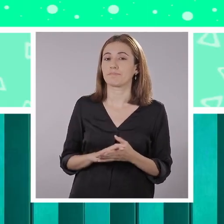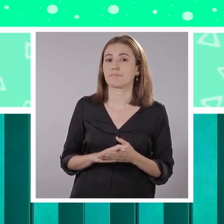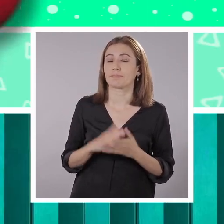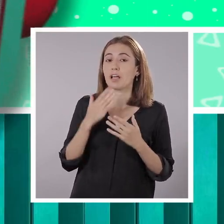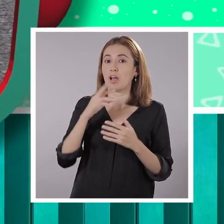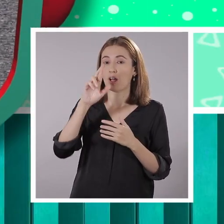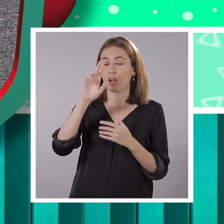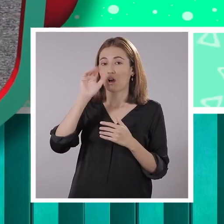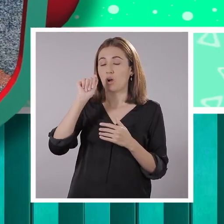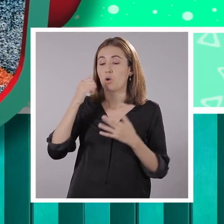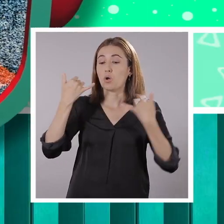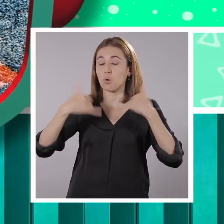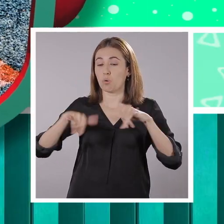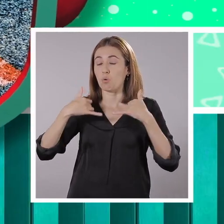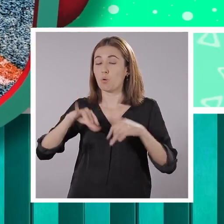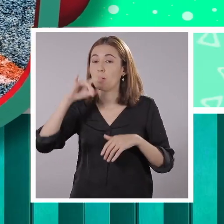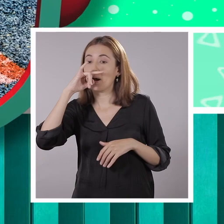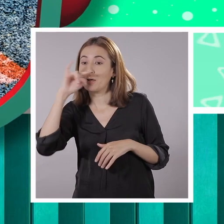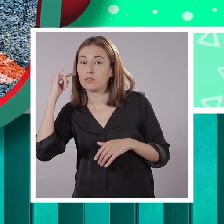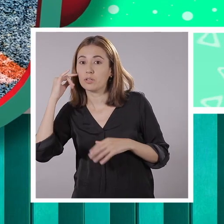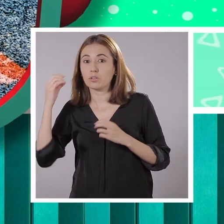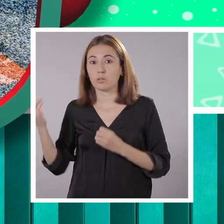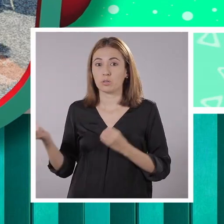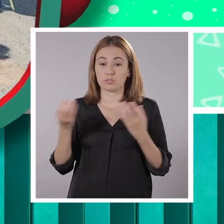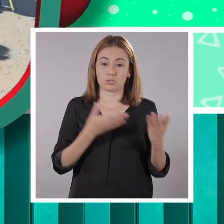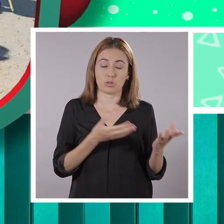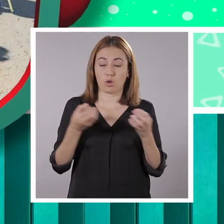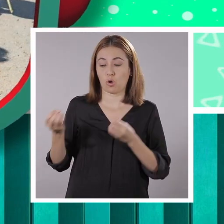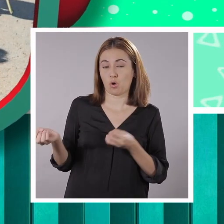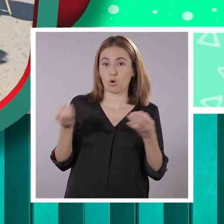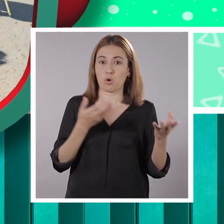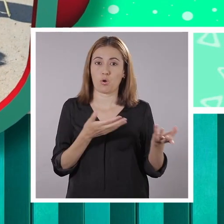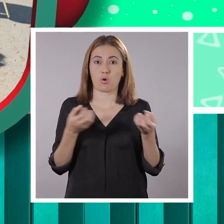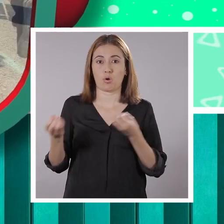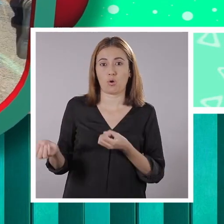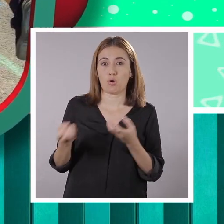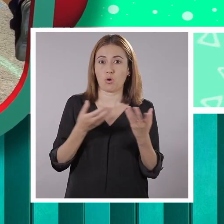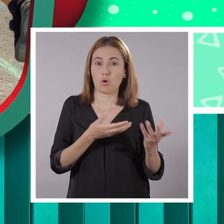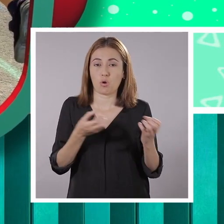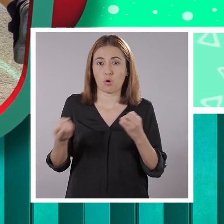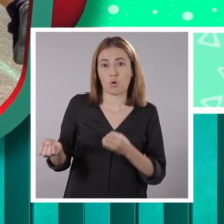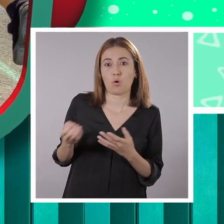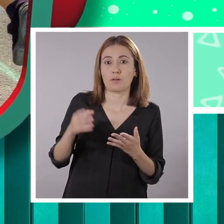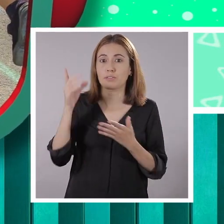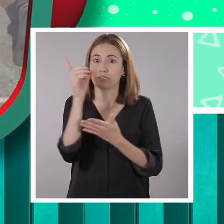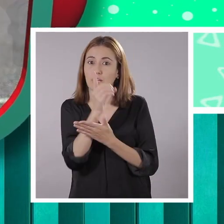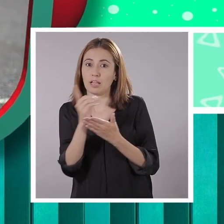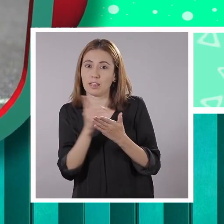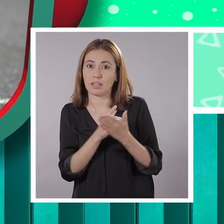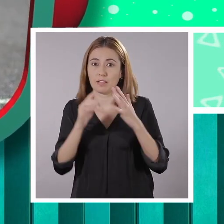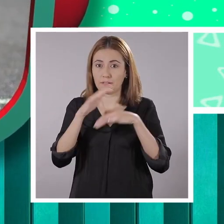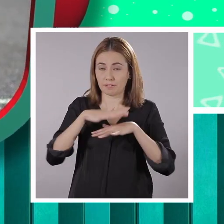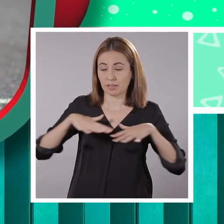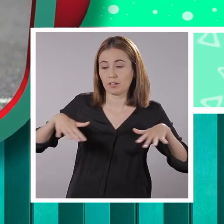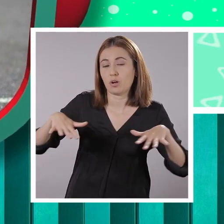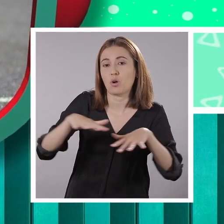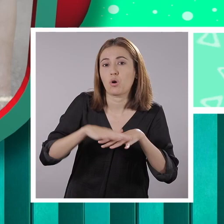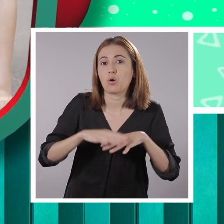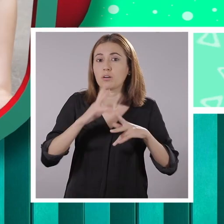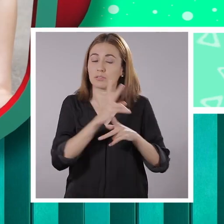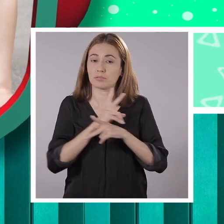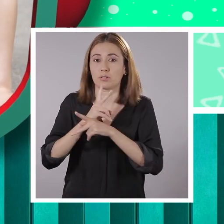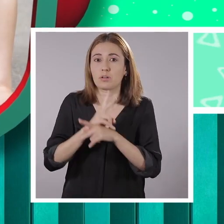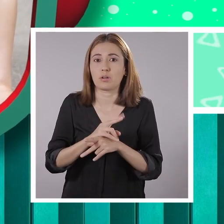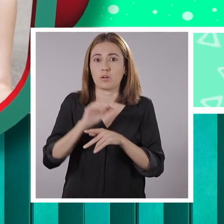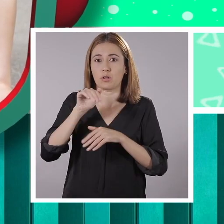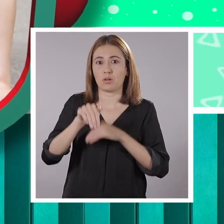Cedeño! Rayuela, juego de niños que consiste en ir pasando una ficha sobre otras casillas dibujadas en el